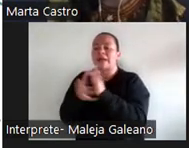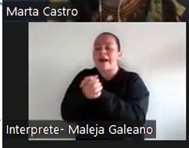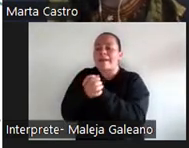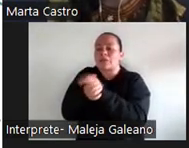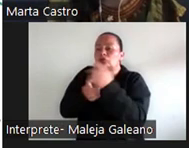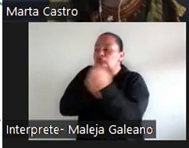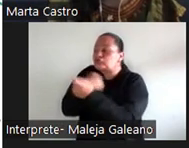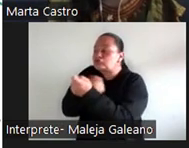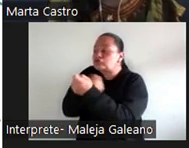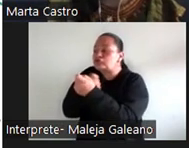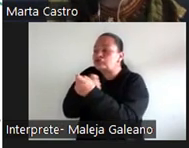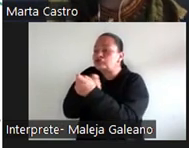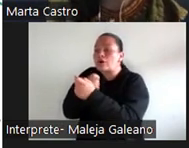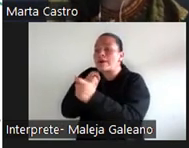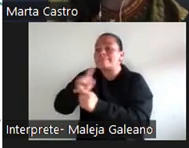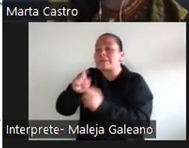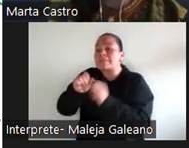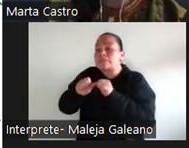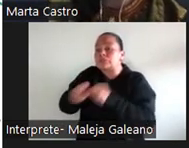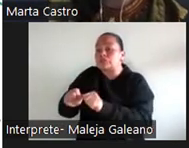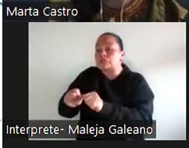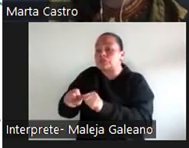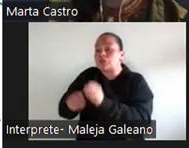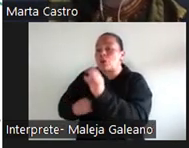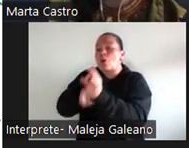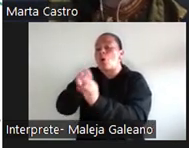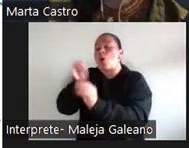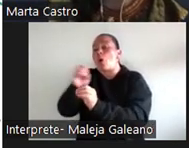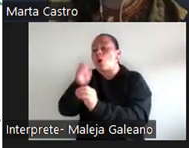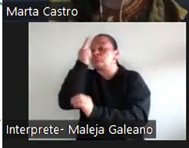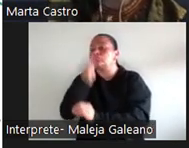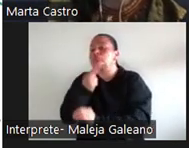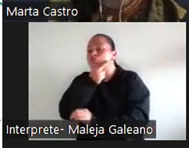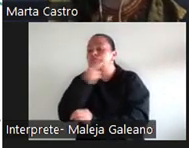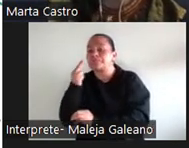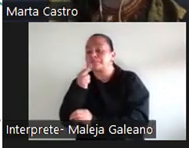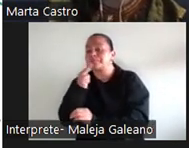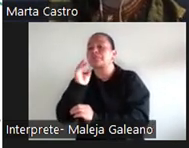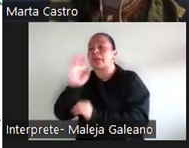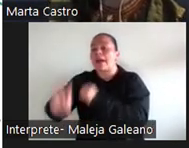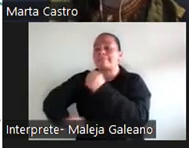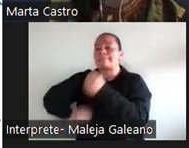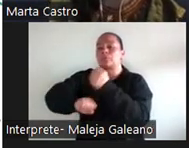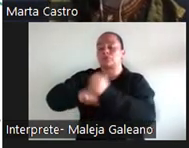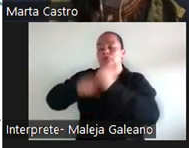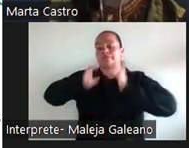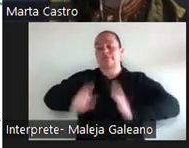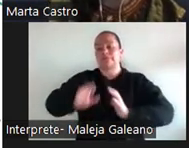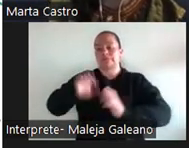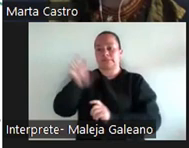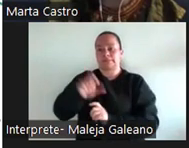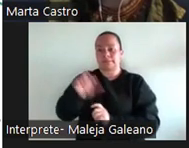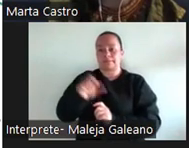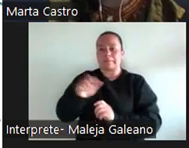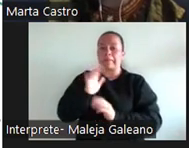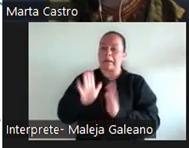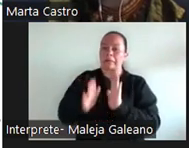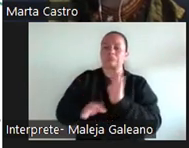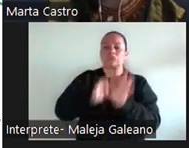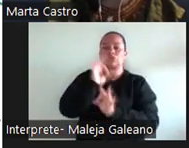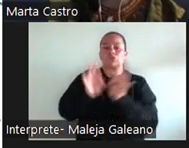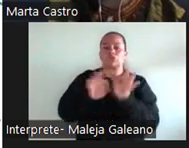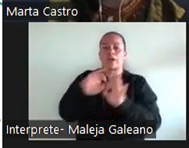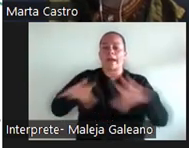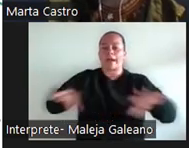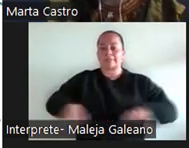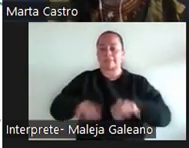prioritaria permanente y comprometida el apoyo físico necesario para satisfacer las actividades